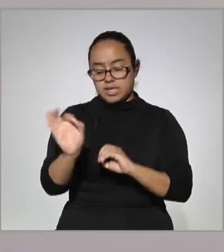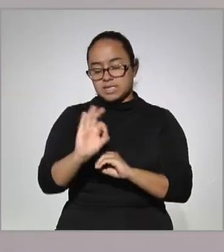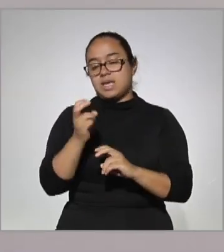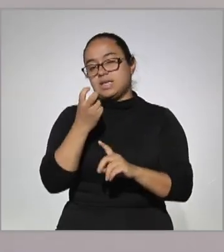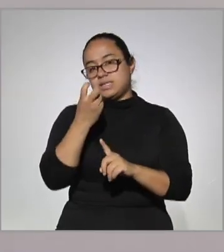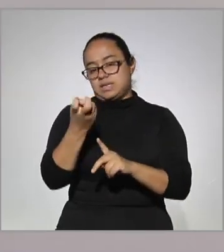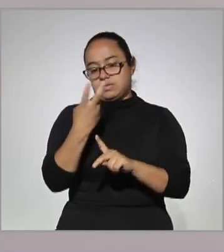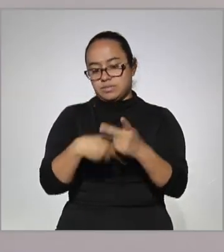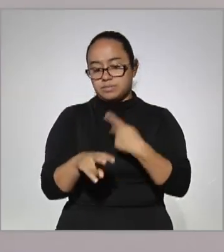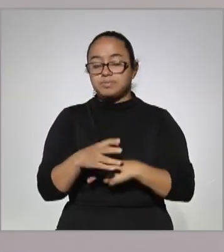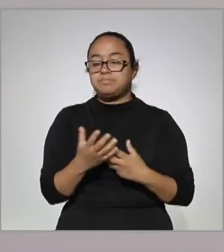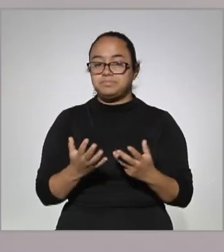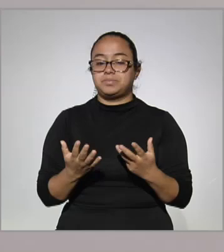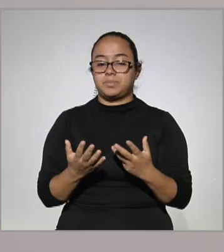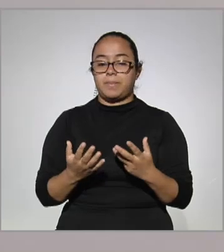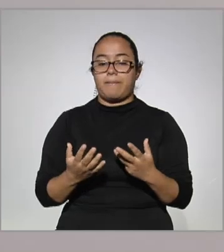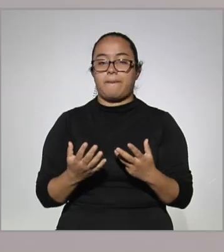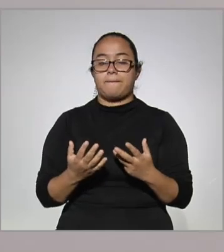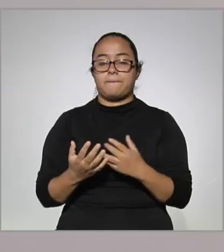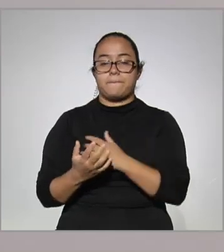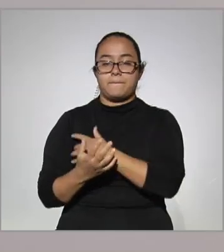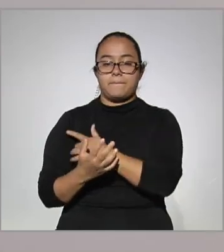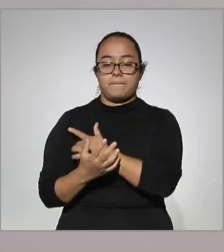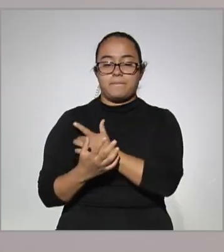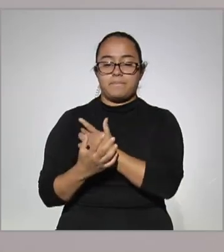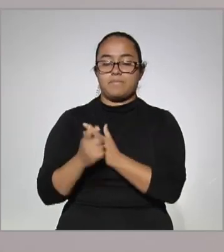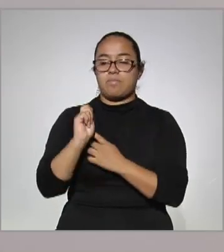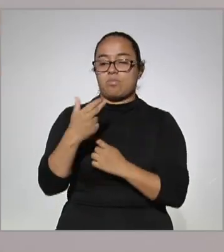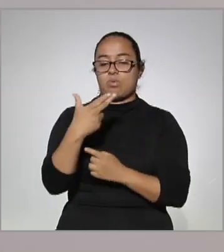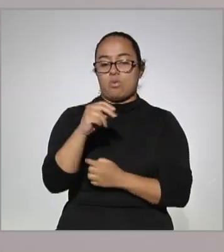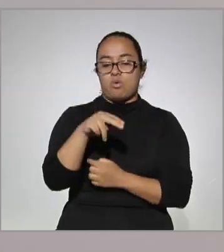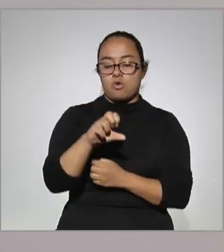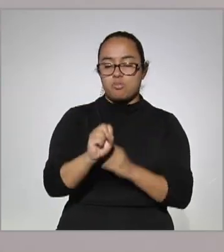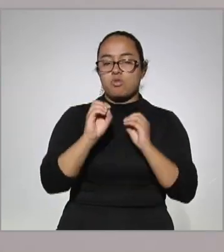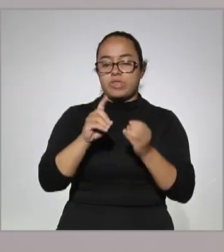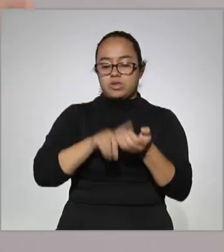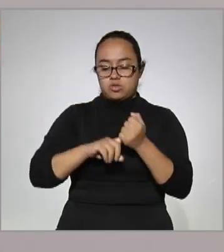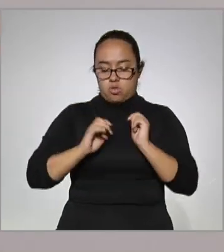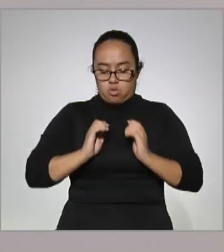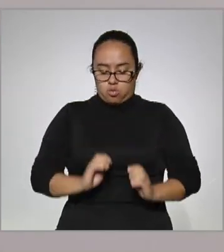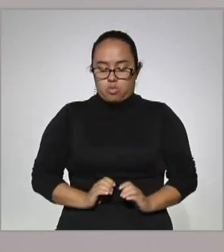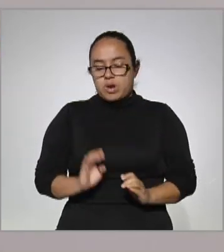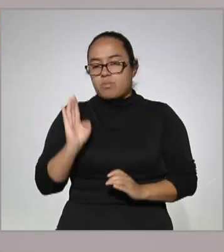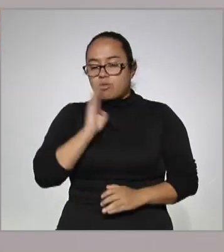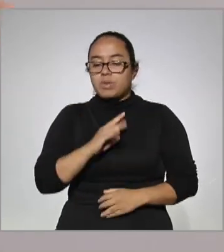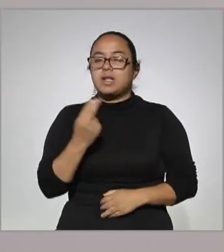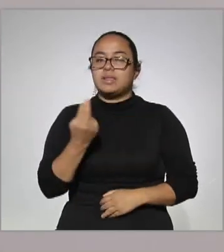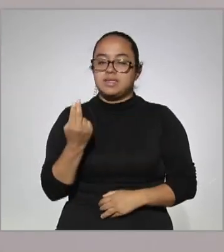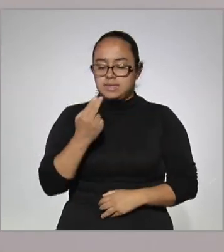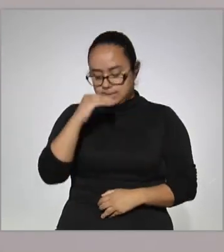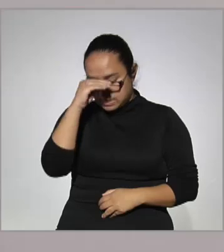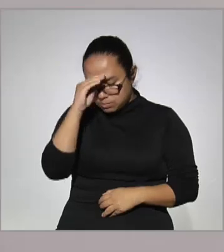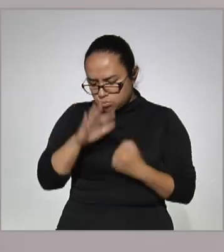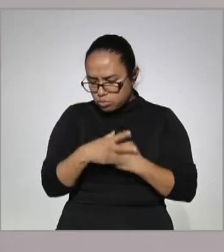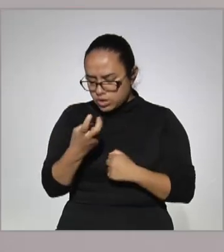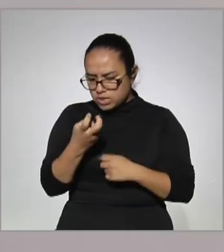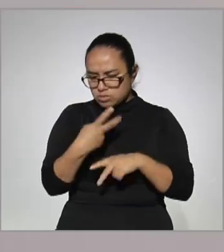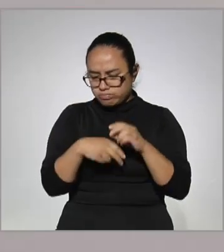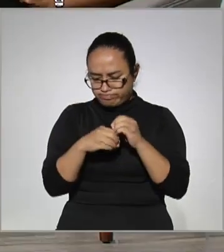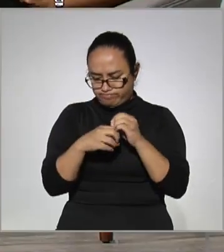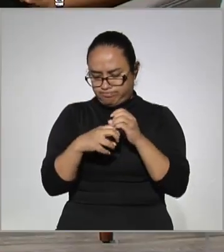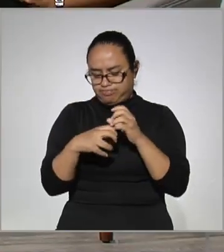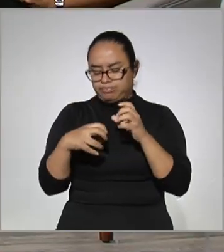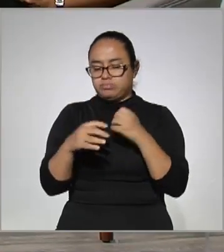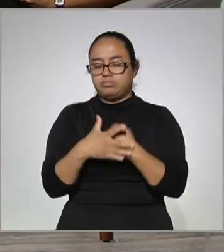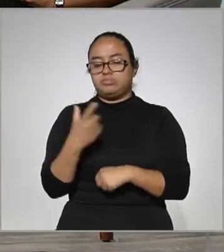Entonces, básicamente puede ser hormonal o puede ser metabólico y hay que buscar el por qué se está engrosando, ¿no? Gracias, doctor. Y